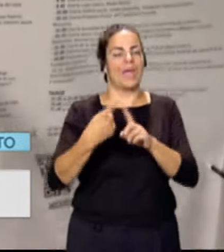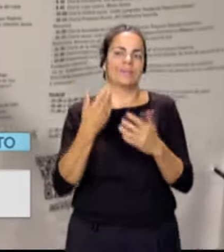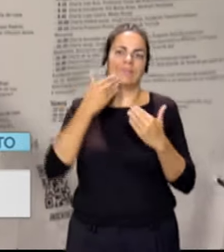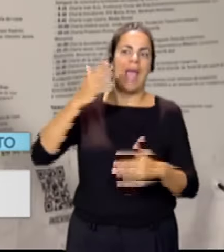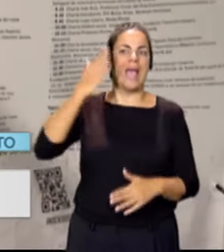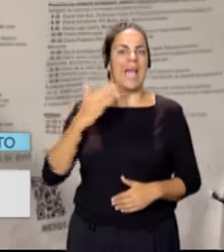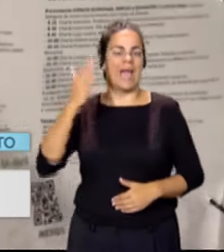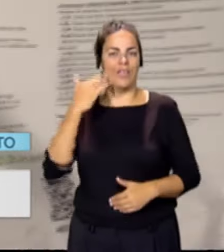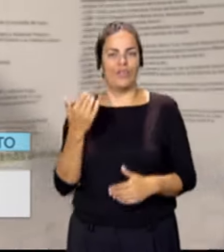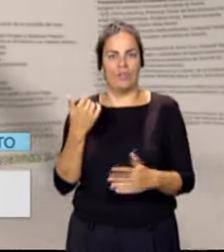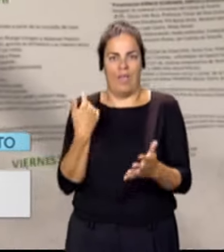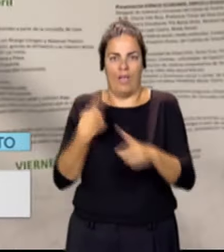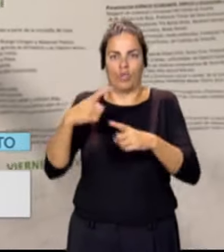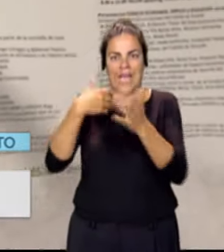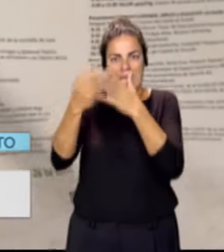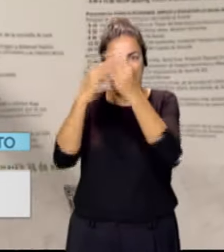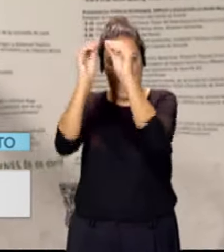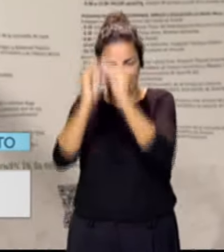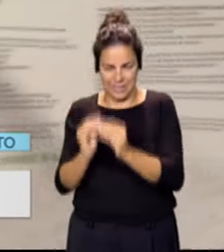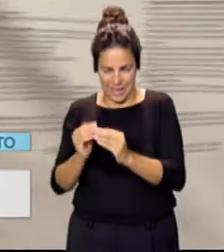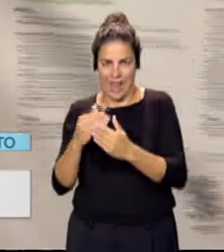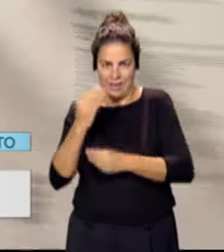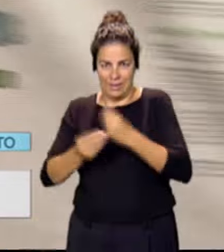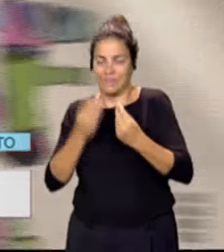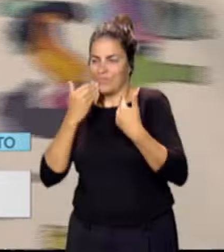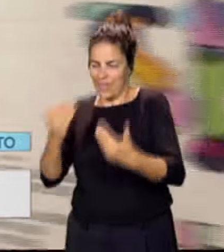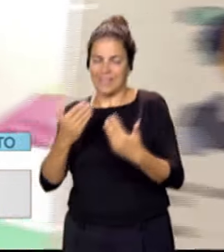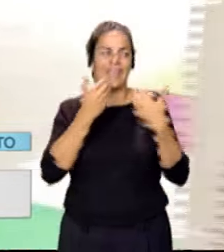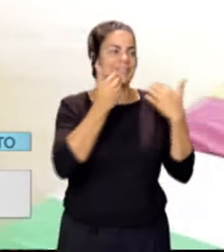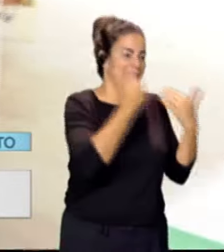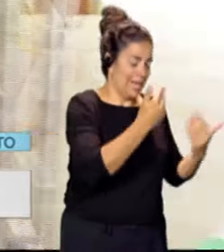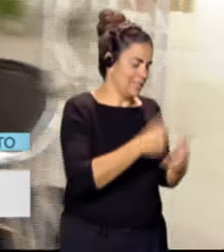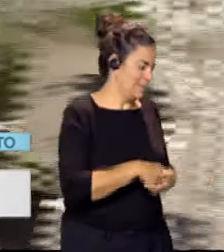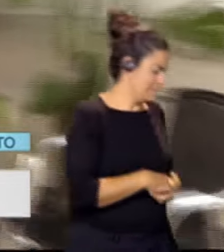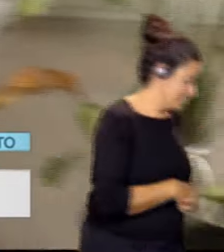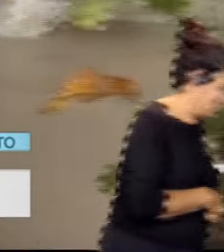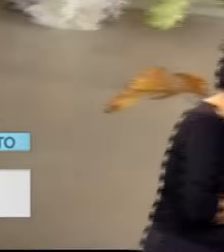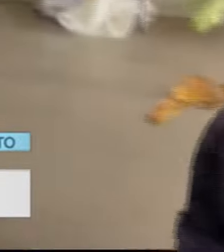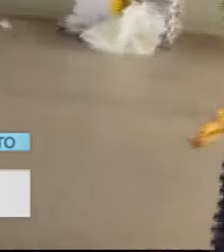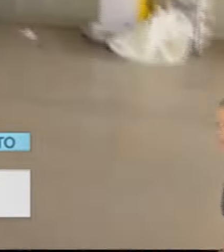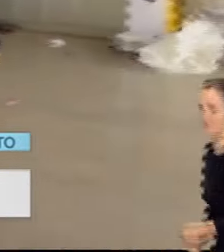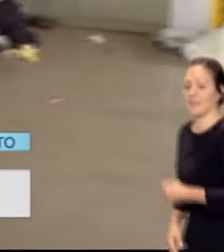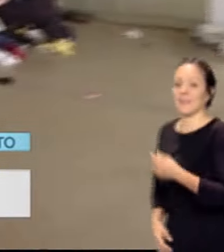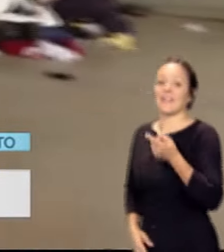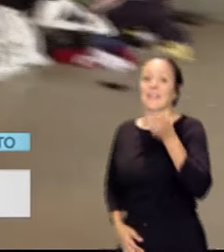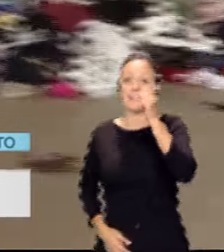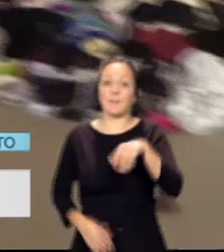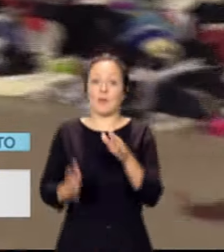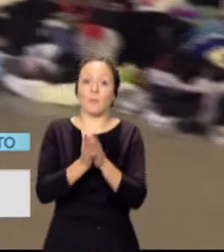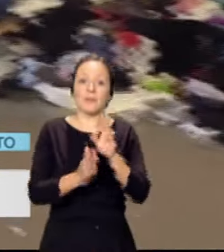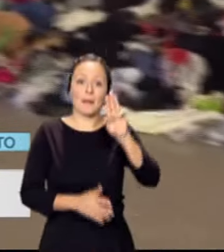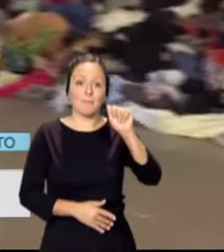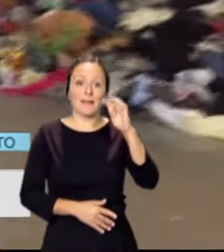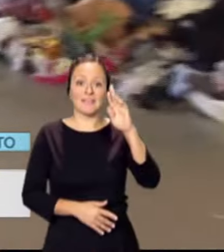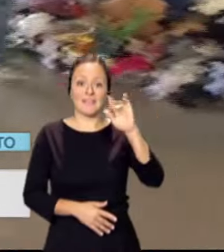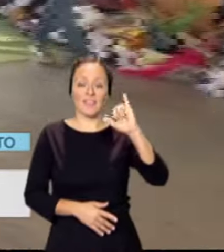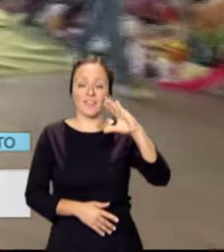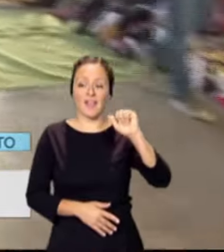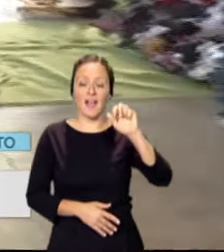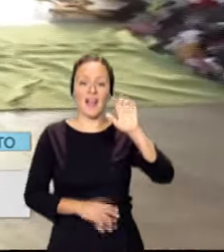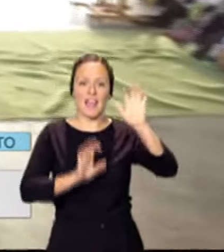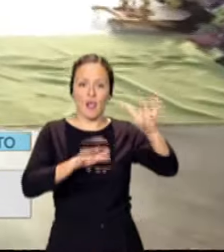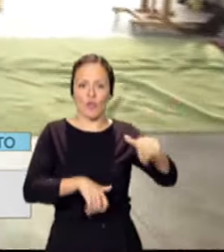cosas hechas desde la artesanía pues muchísimas gracias Javier por contarnos también nos acompaña ya Patricia León ella es directora del Cabildo de tenerife de